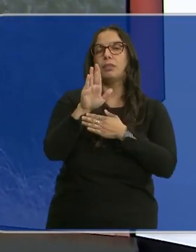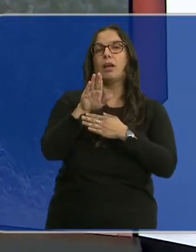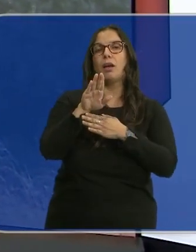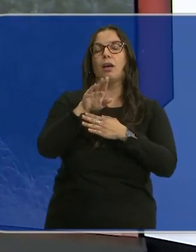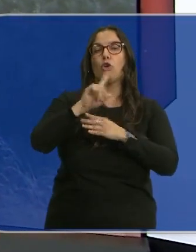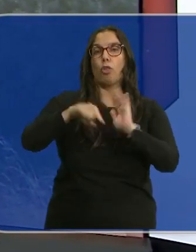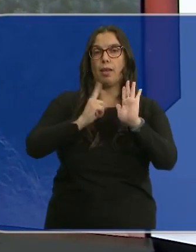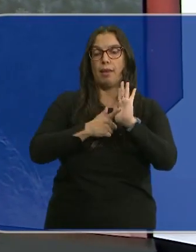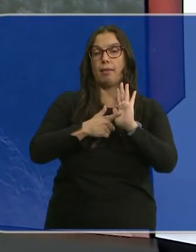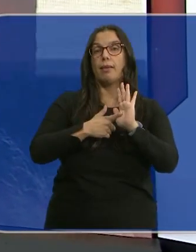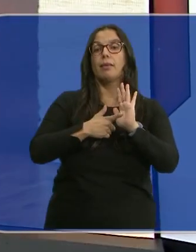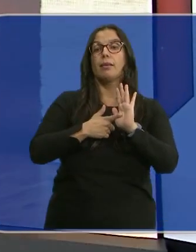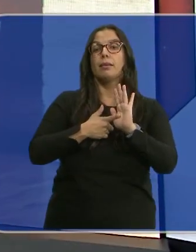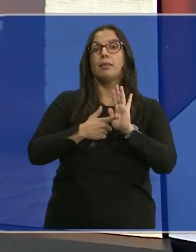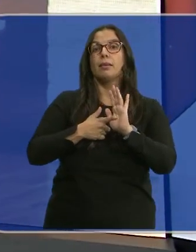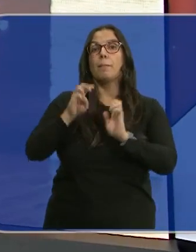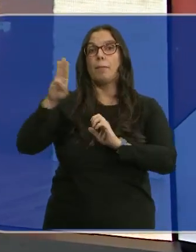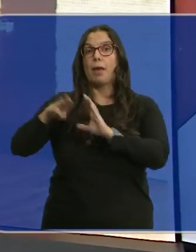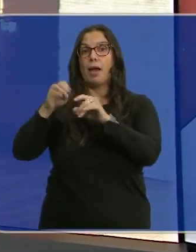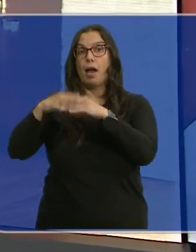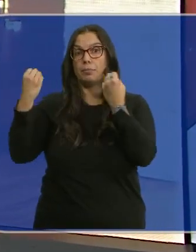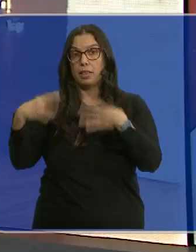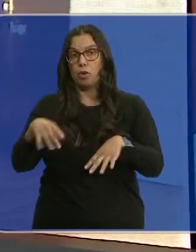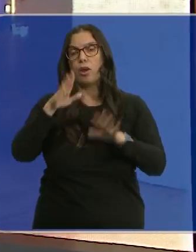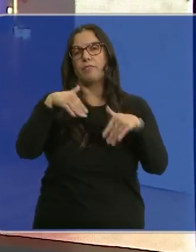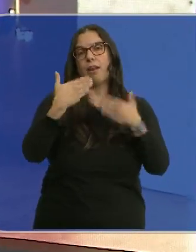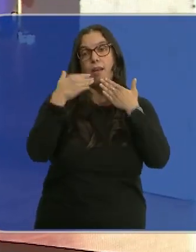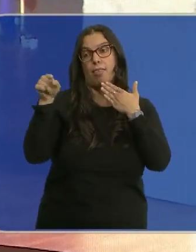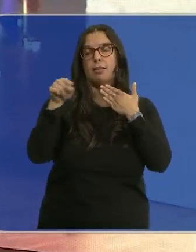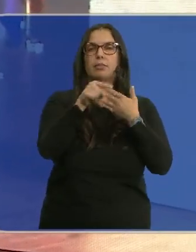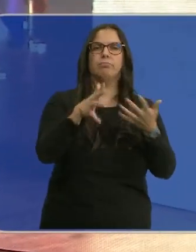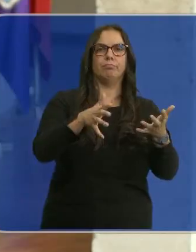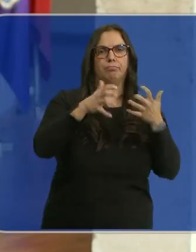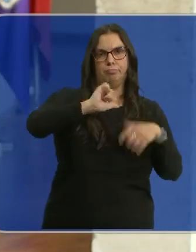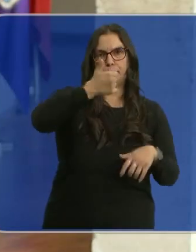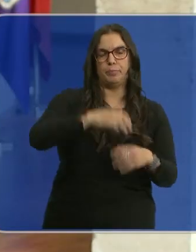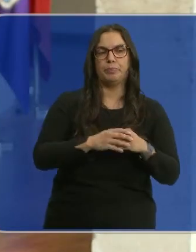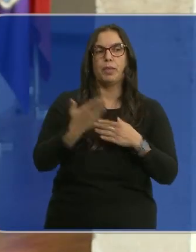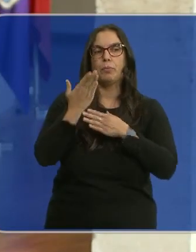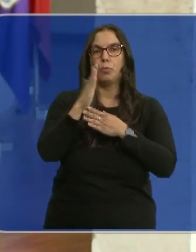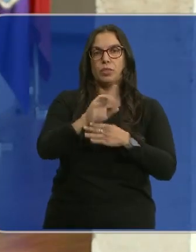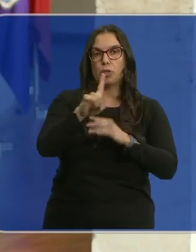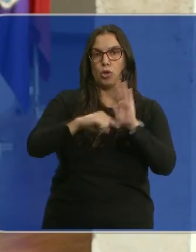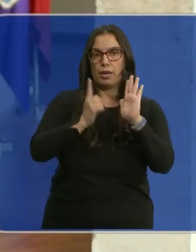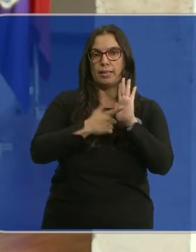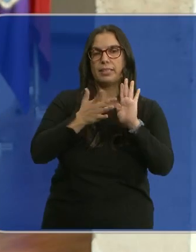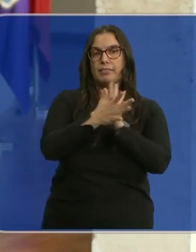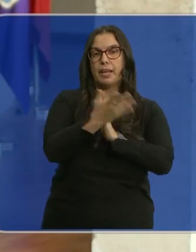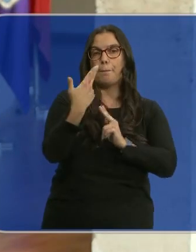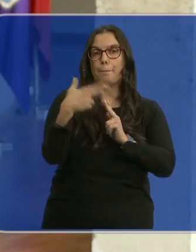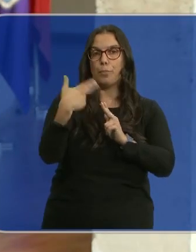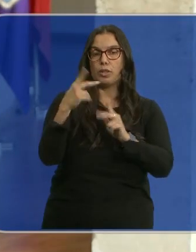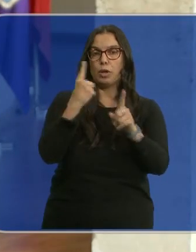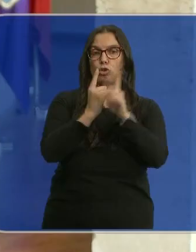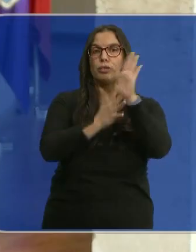salido adelante gracias a la abstención del Partido Popular. Lidia. Sí, esta proposición no de ley mejorará las